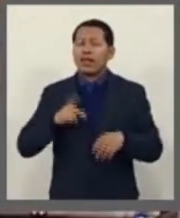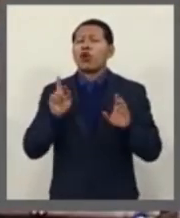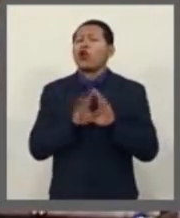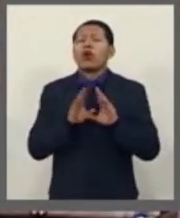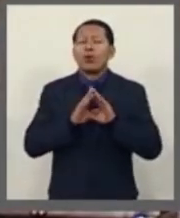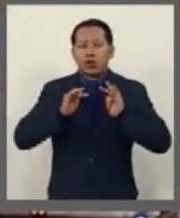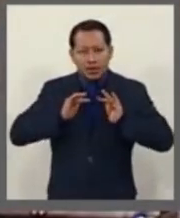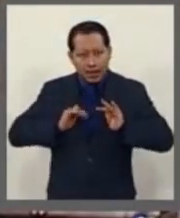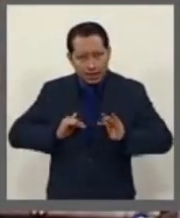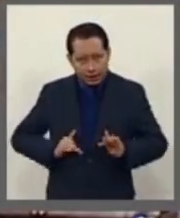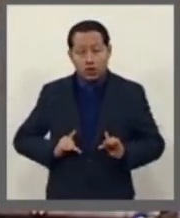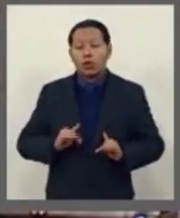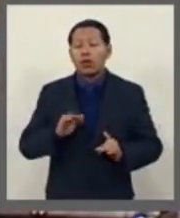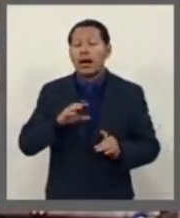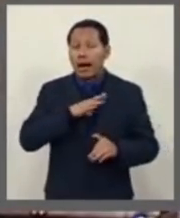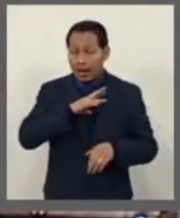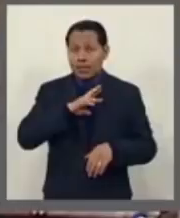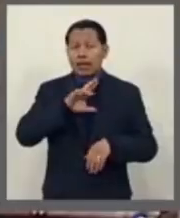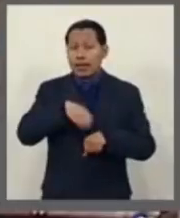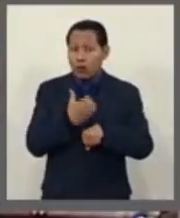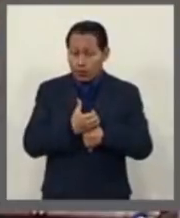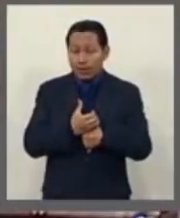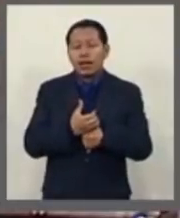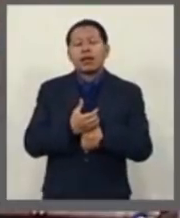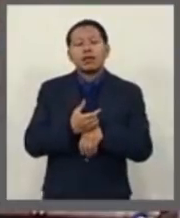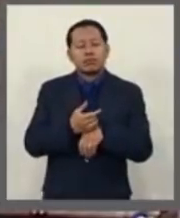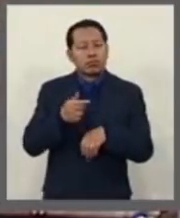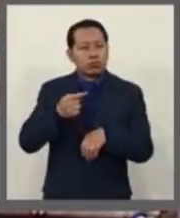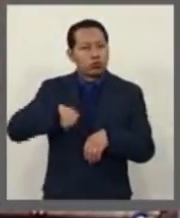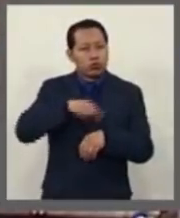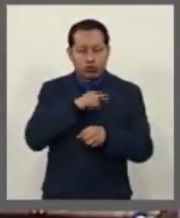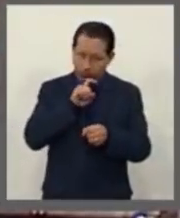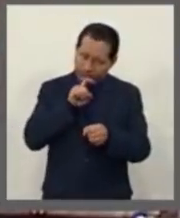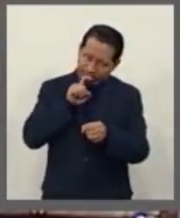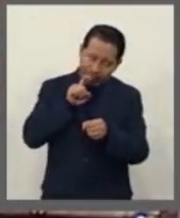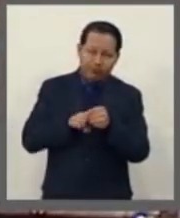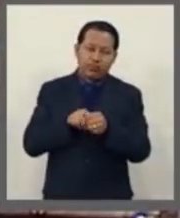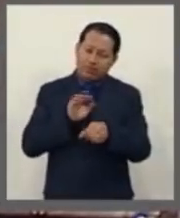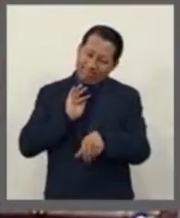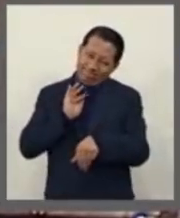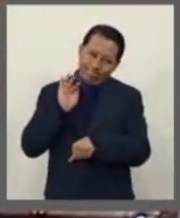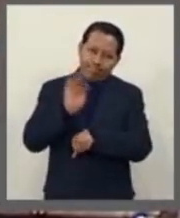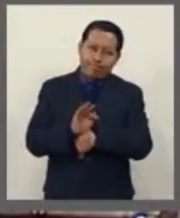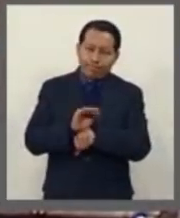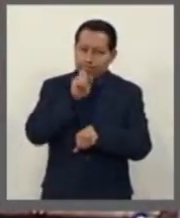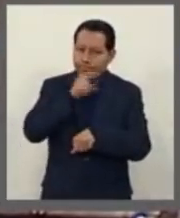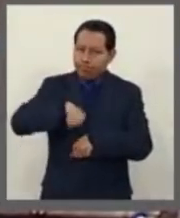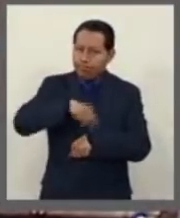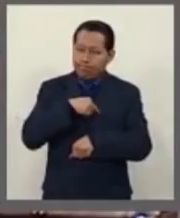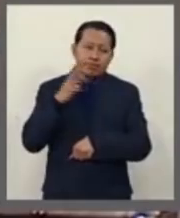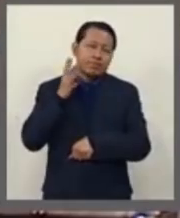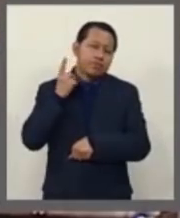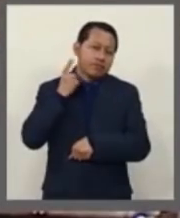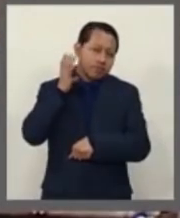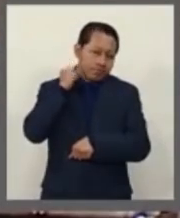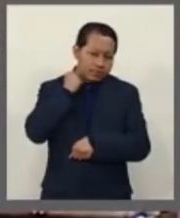hoy el país tiene que ver y estar en la absoluta tranquilidad de que el régimen republicano al